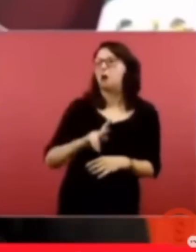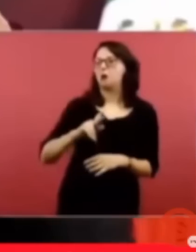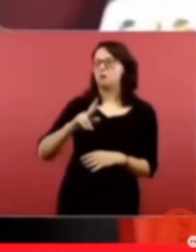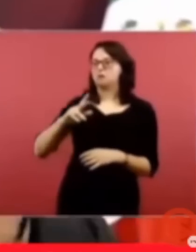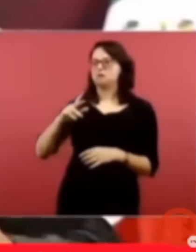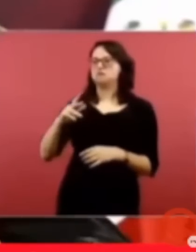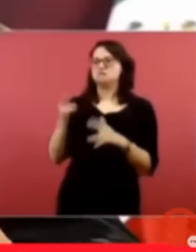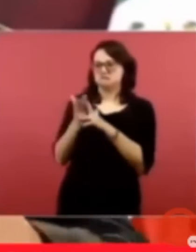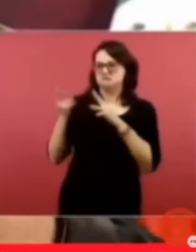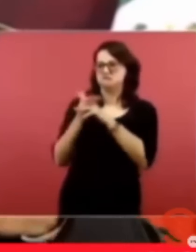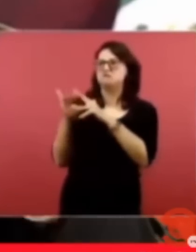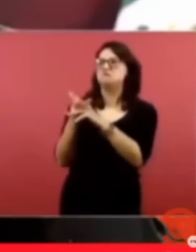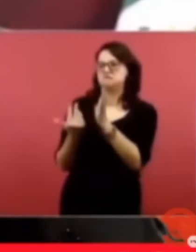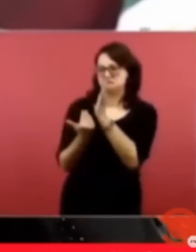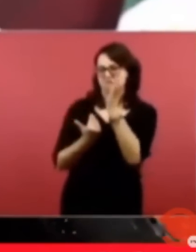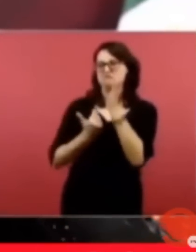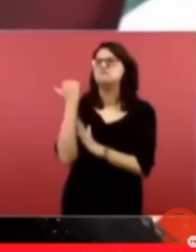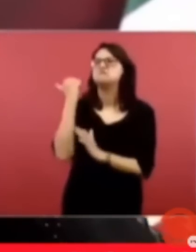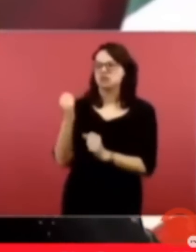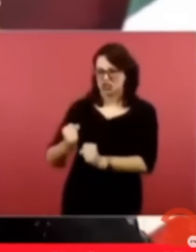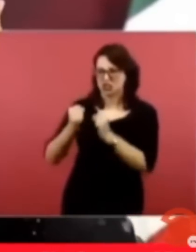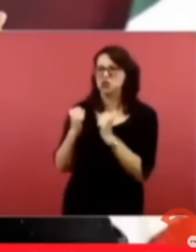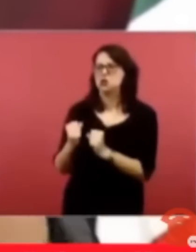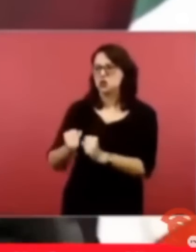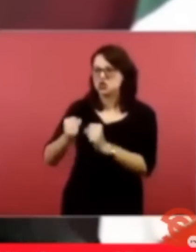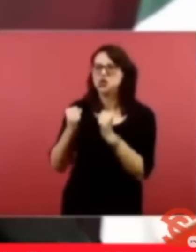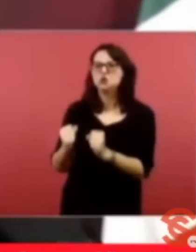y cada vez